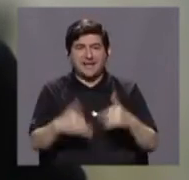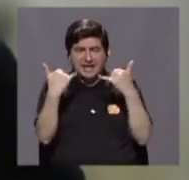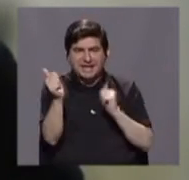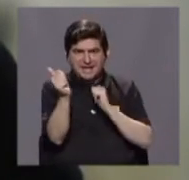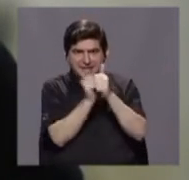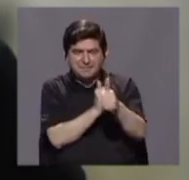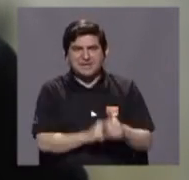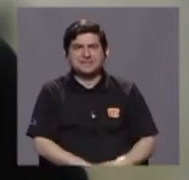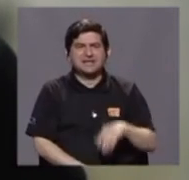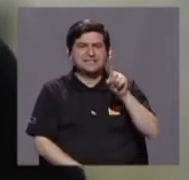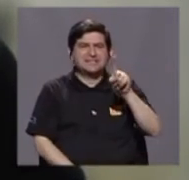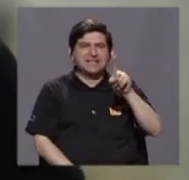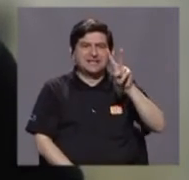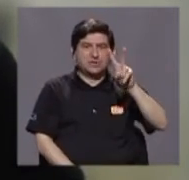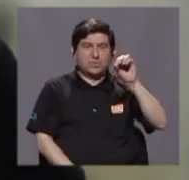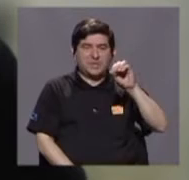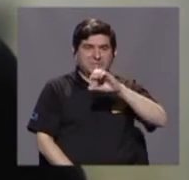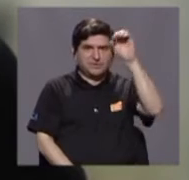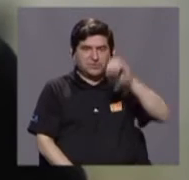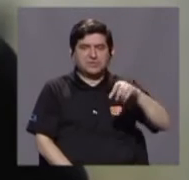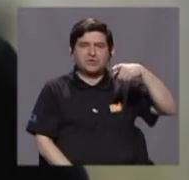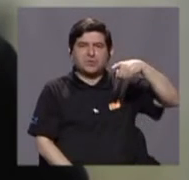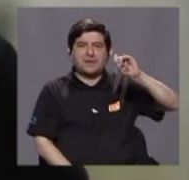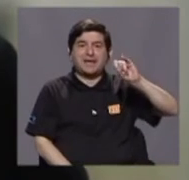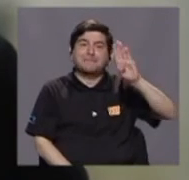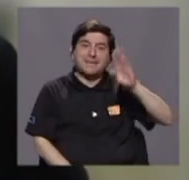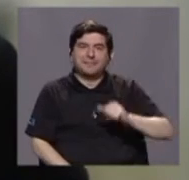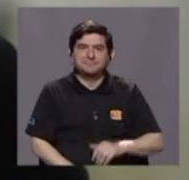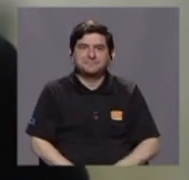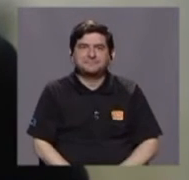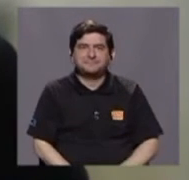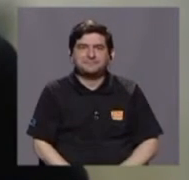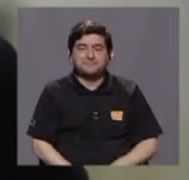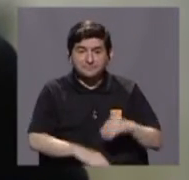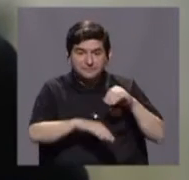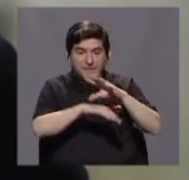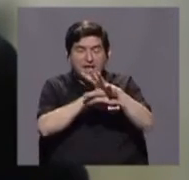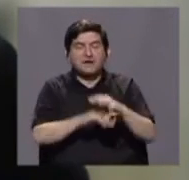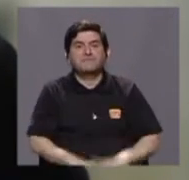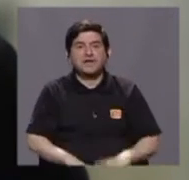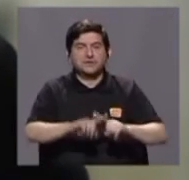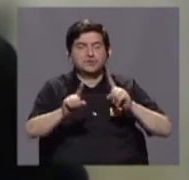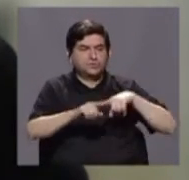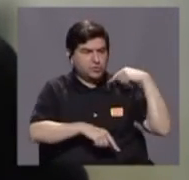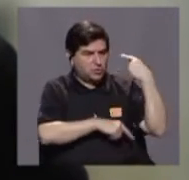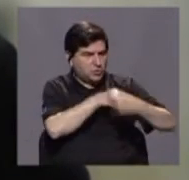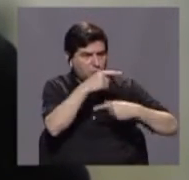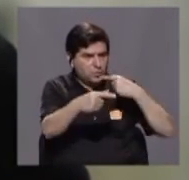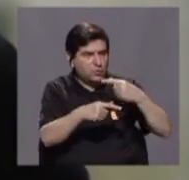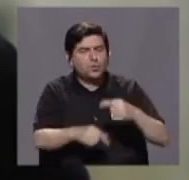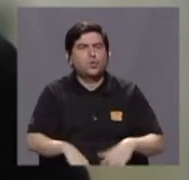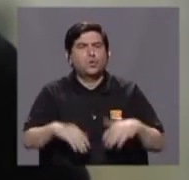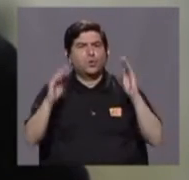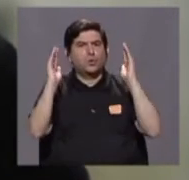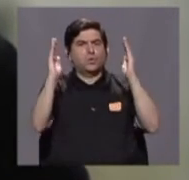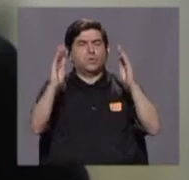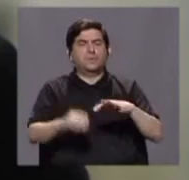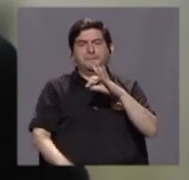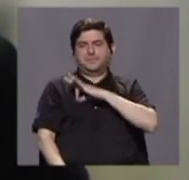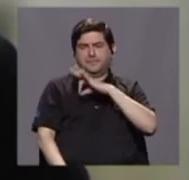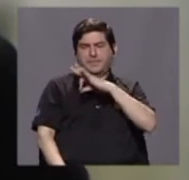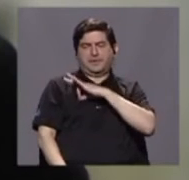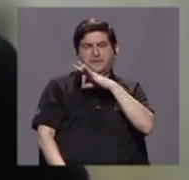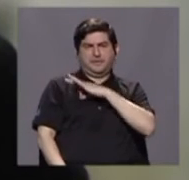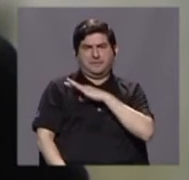ya el 120% del PIB, por tanto, un efecto intergeneracional mayúsculo para el bienestar